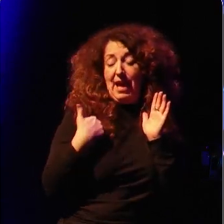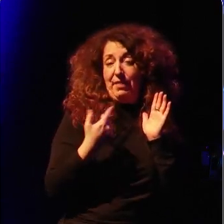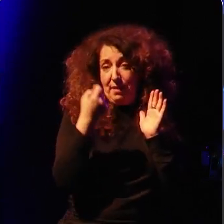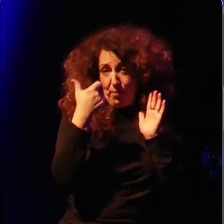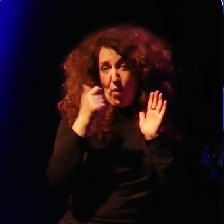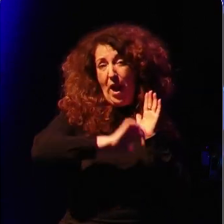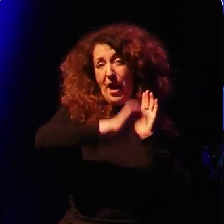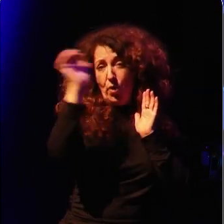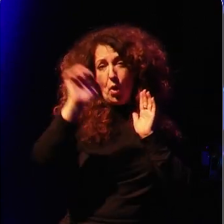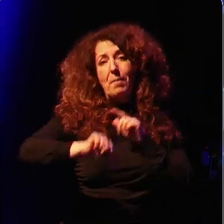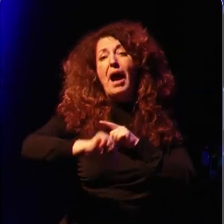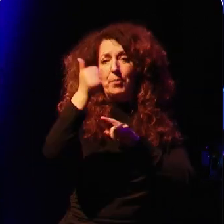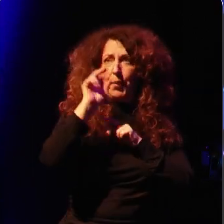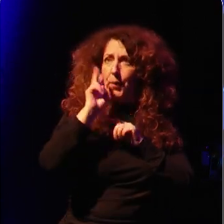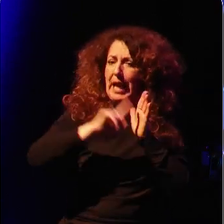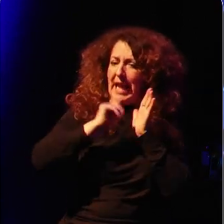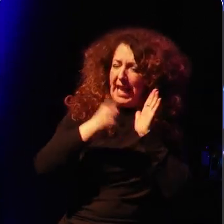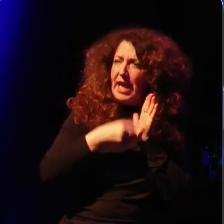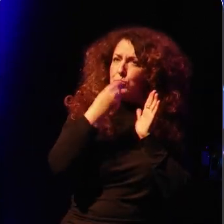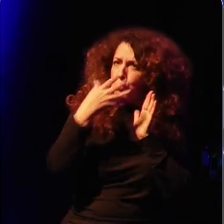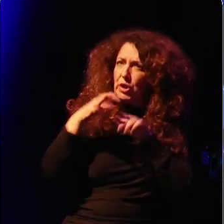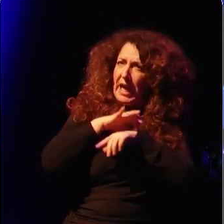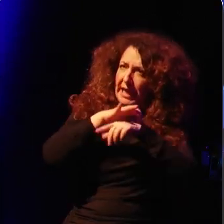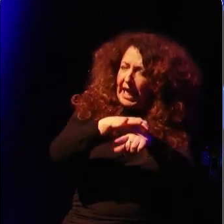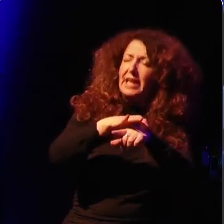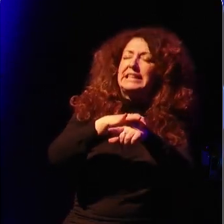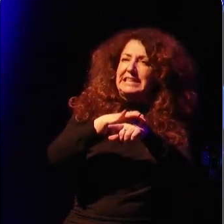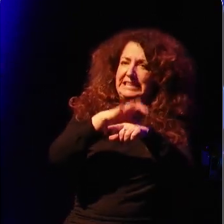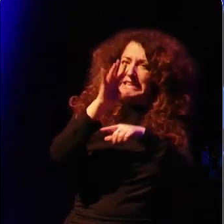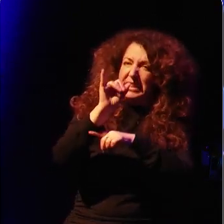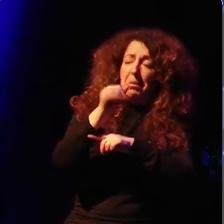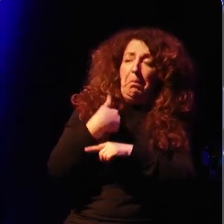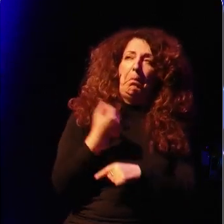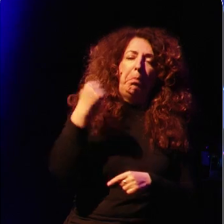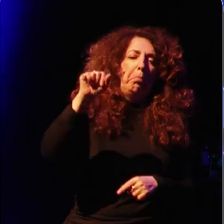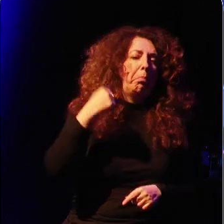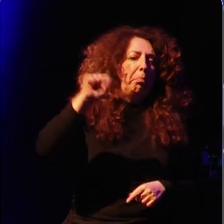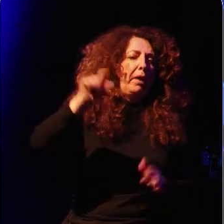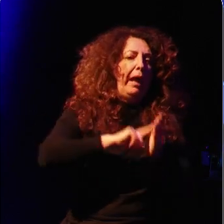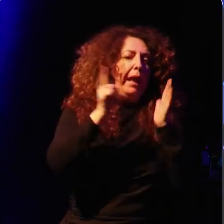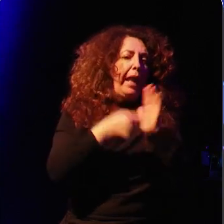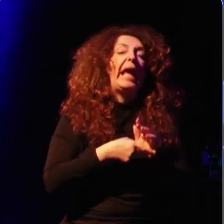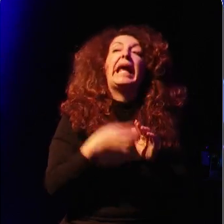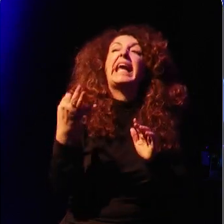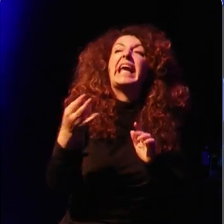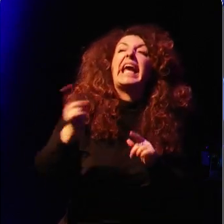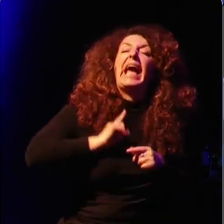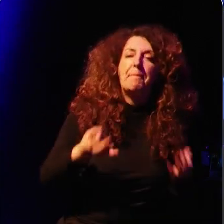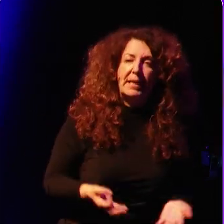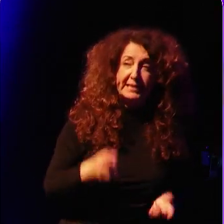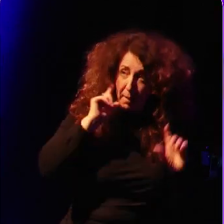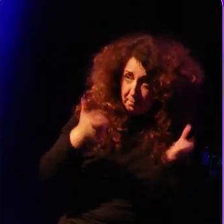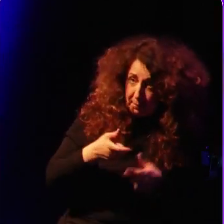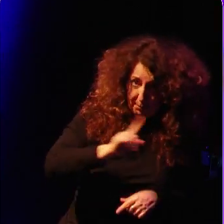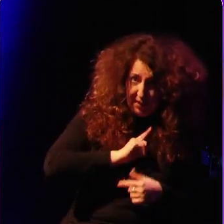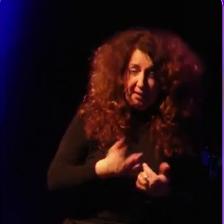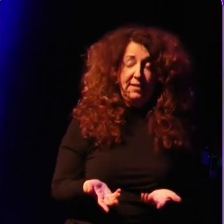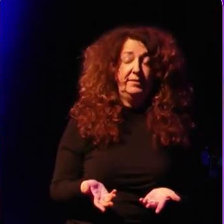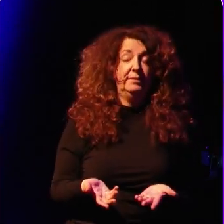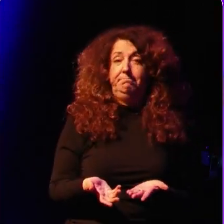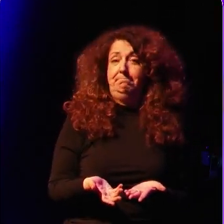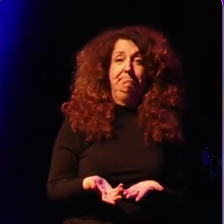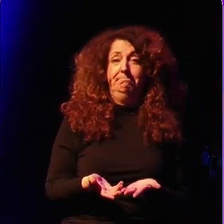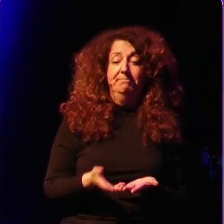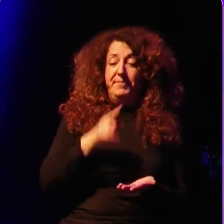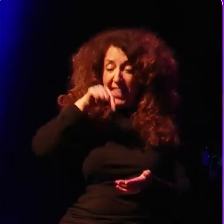la Comunidad Europea, que está muy bien, una ley, un marco, sí, ya, pero me paso la ley por las narices y ¿qué hago? ¿Y qué pasa? ¿Cómo me pillas? El tema